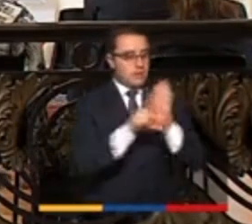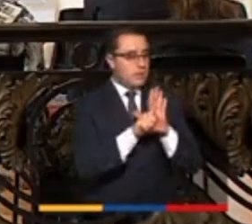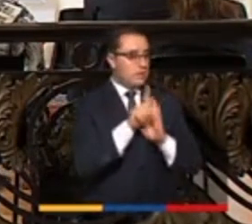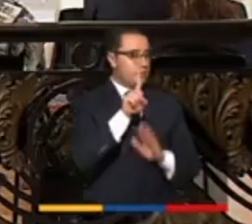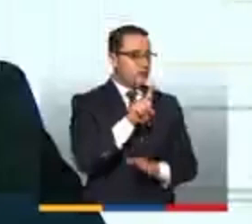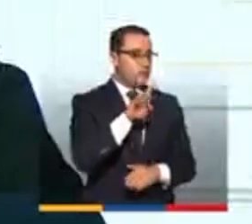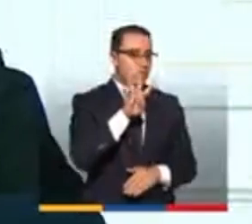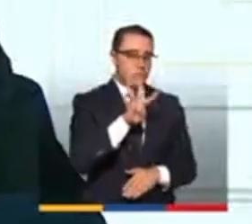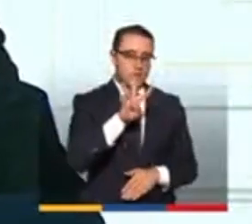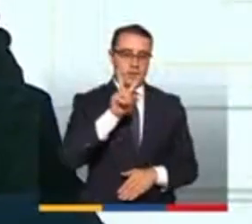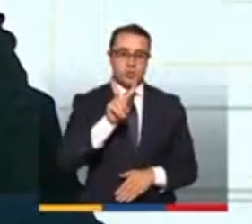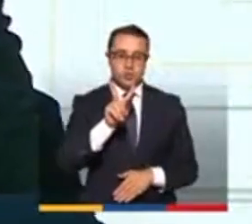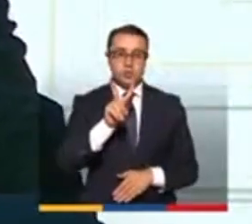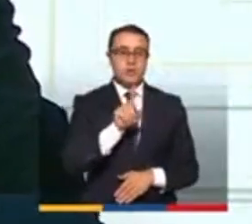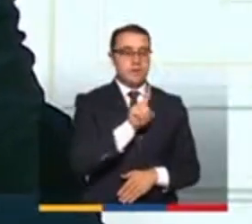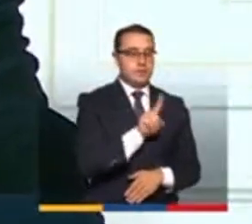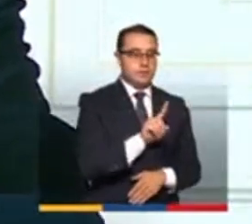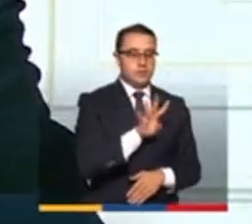142-143